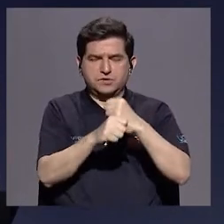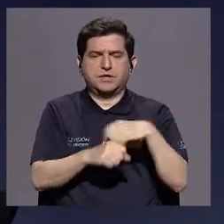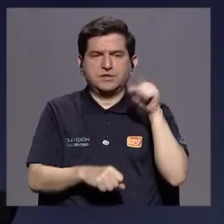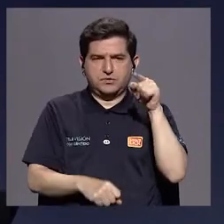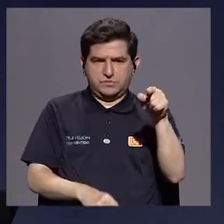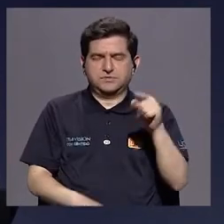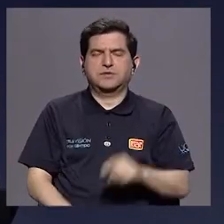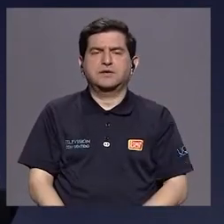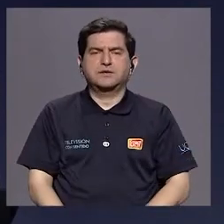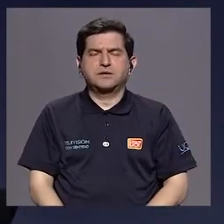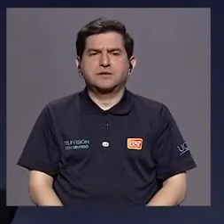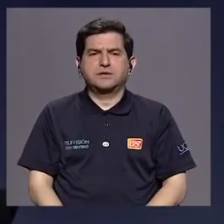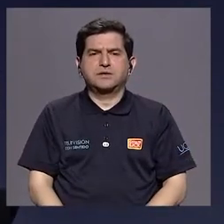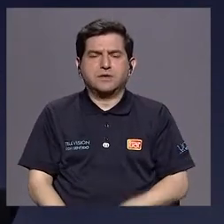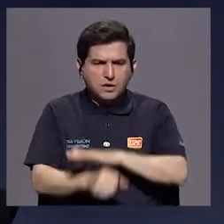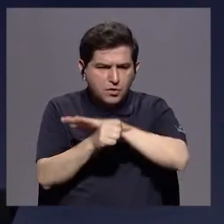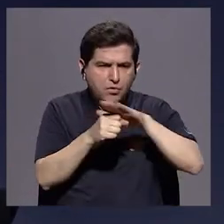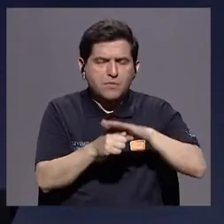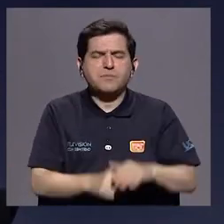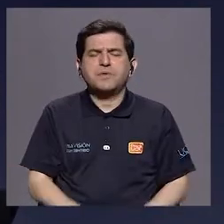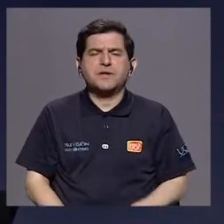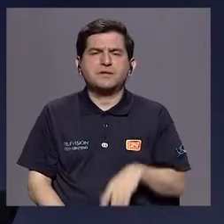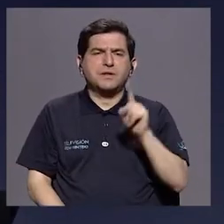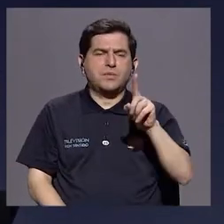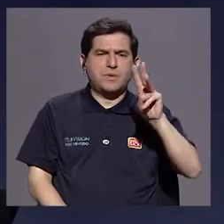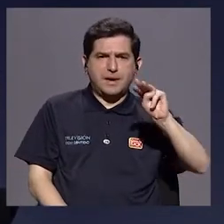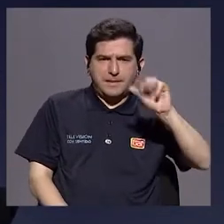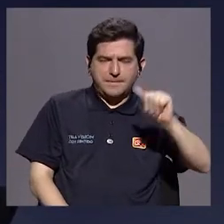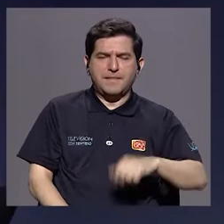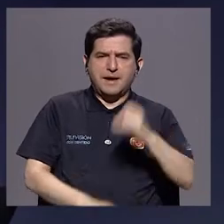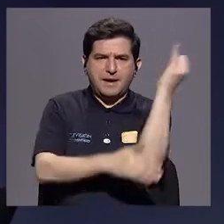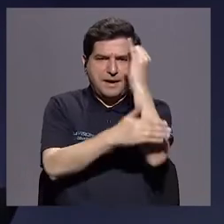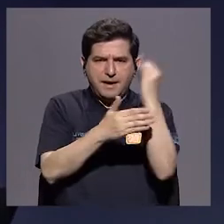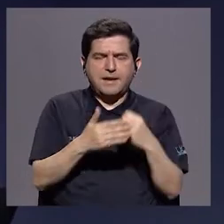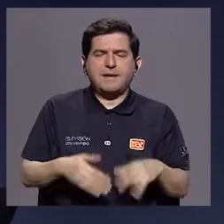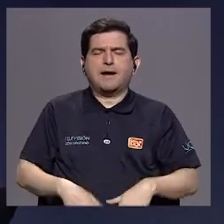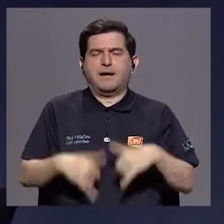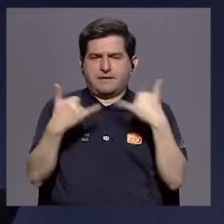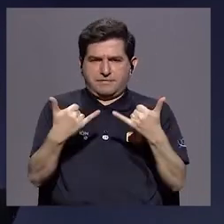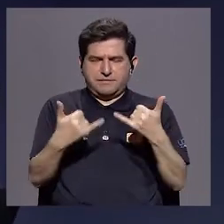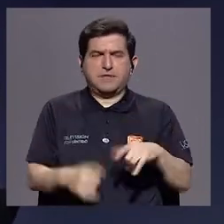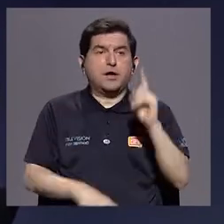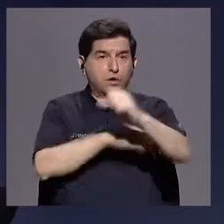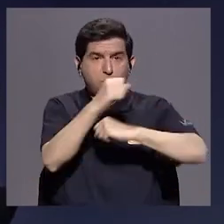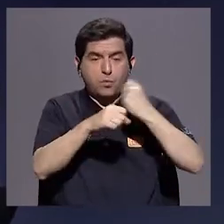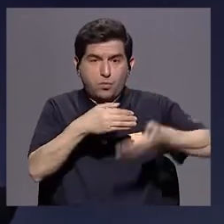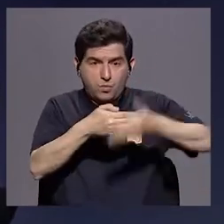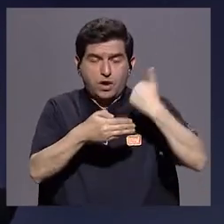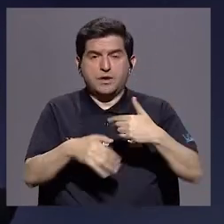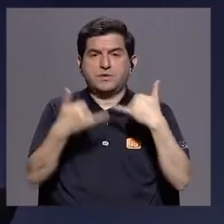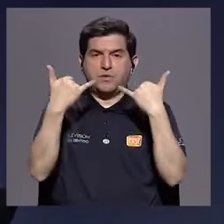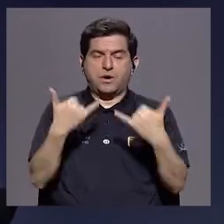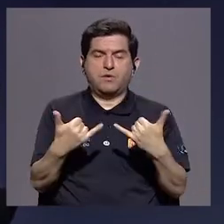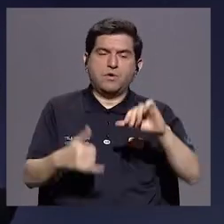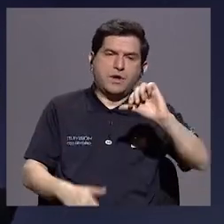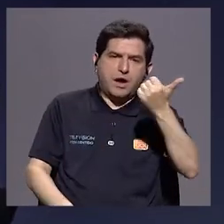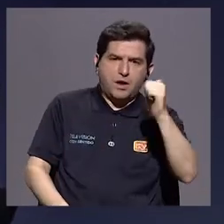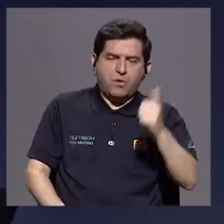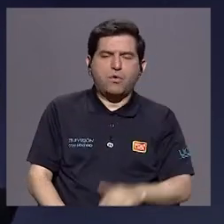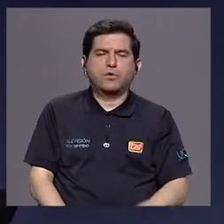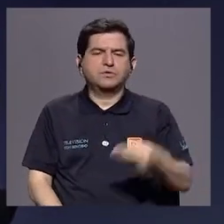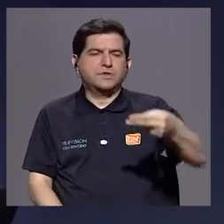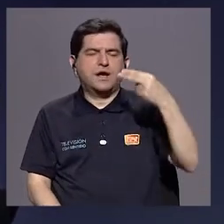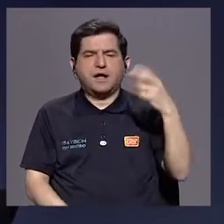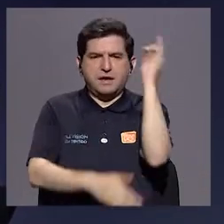complete una maestría en arte contemporáneo hace ya casi un año y estoy sacando otra en la